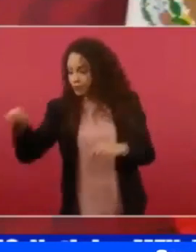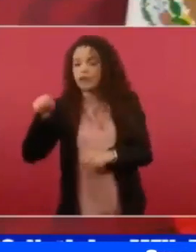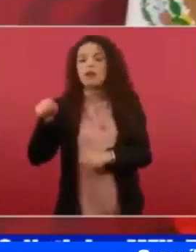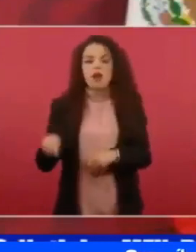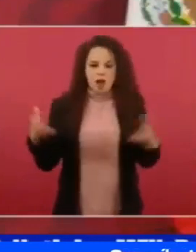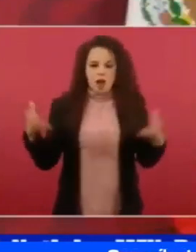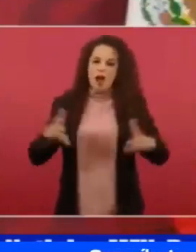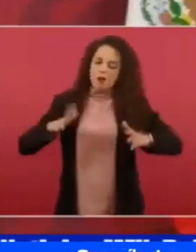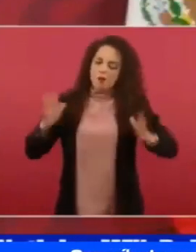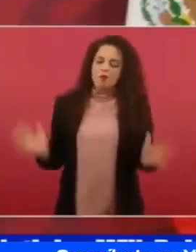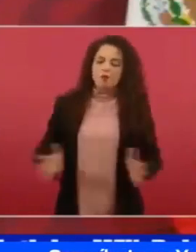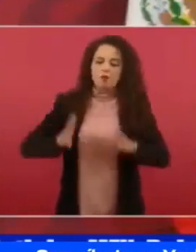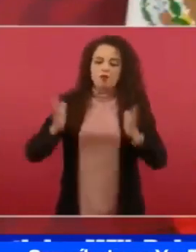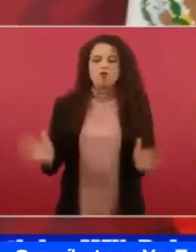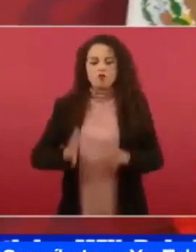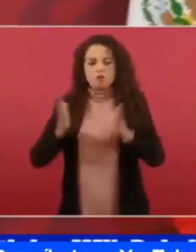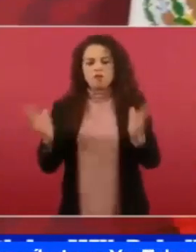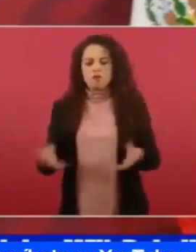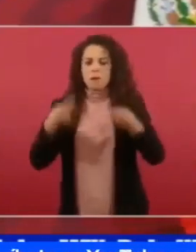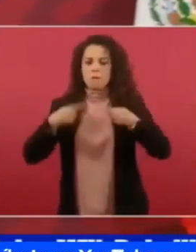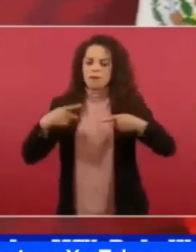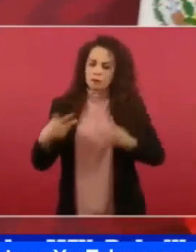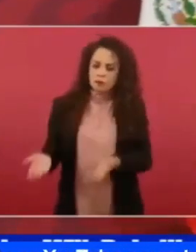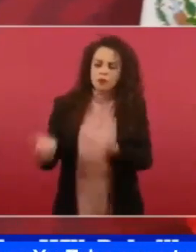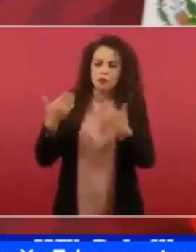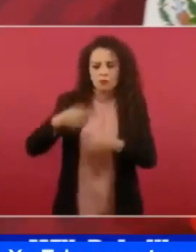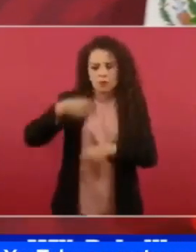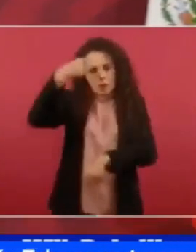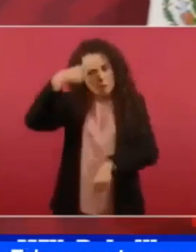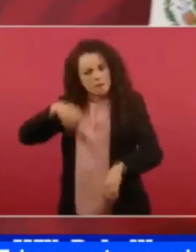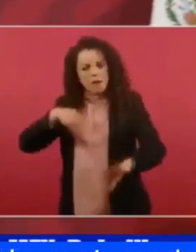movimiento para derrocar al dictador